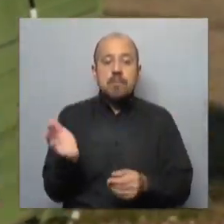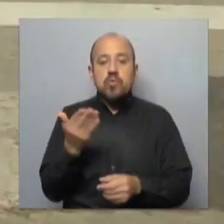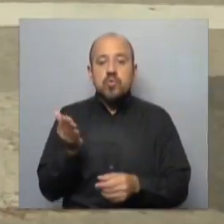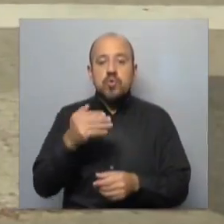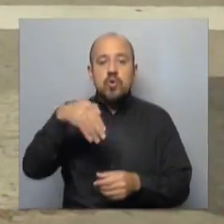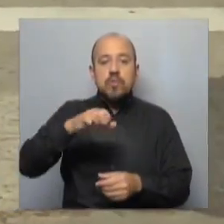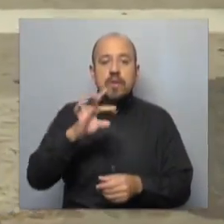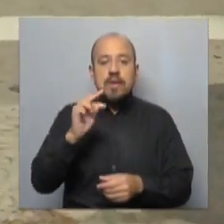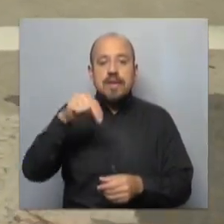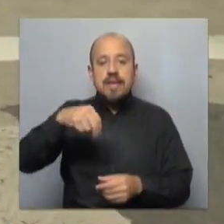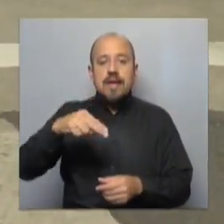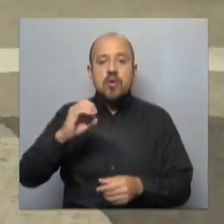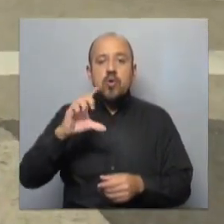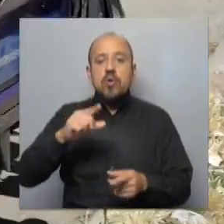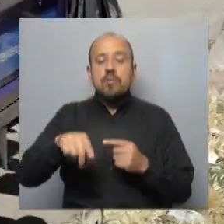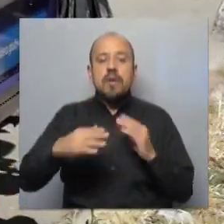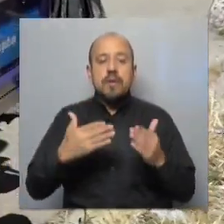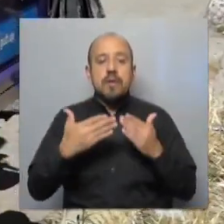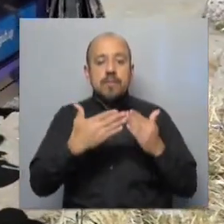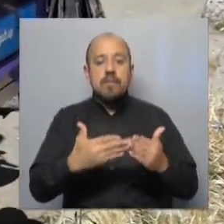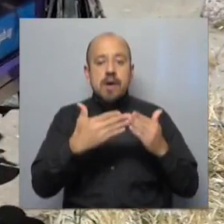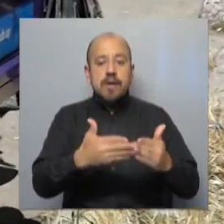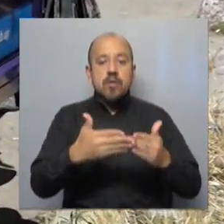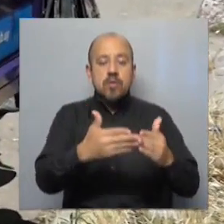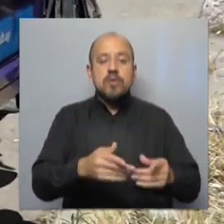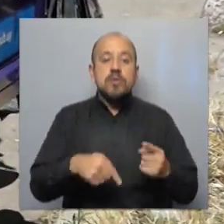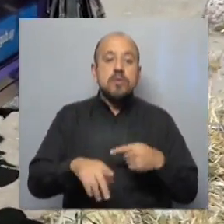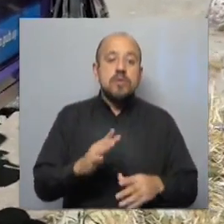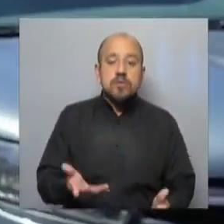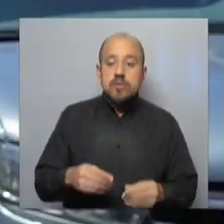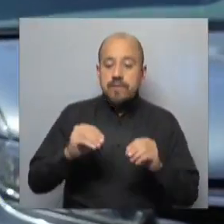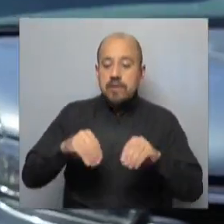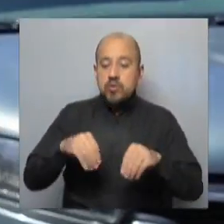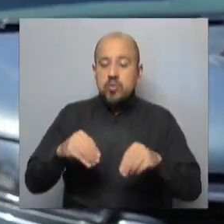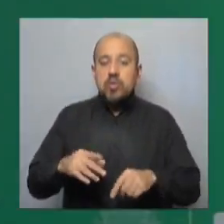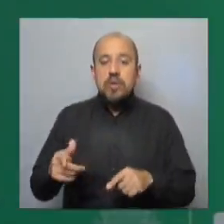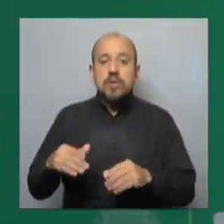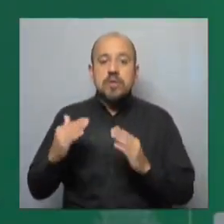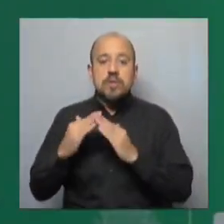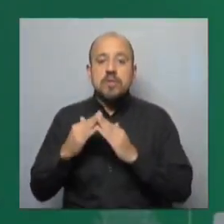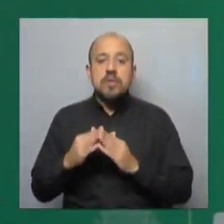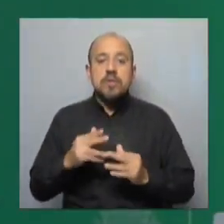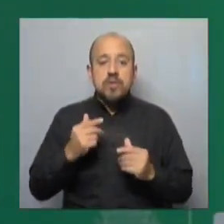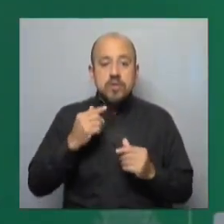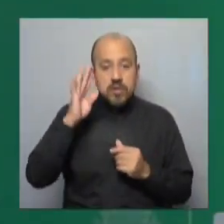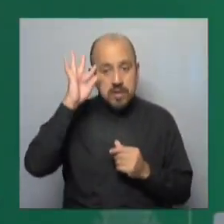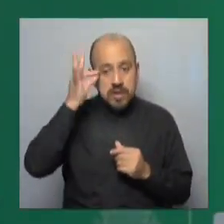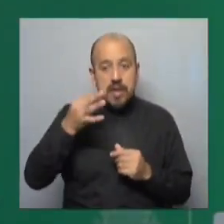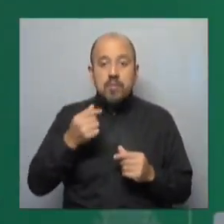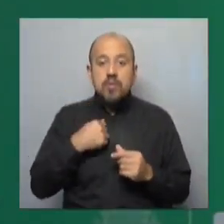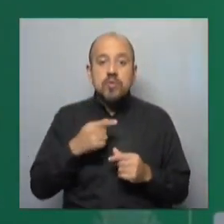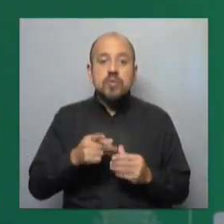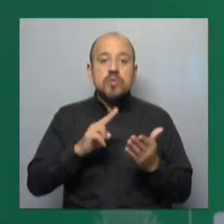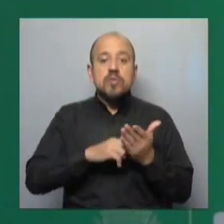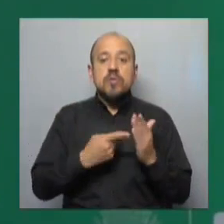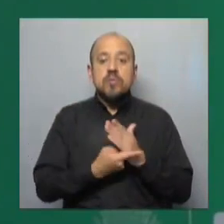metanol para su uso en el transporte marítimo sin emisiones a partir de residuos domiciliarios metropolitanos creemos que el proyecto